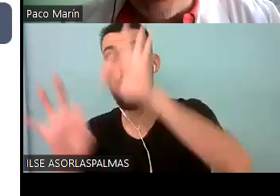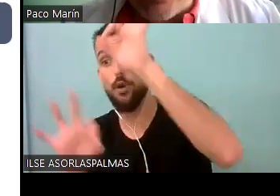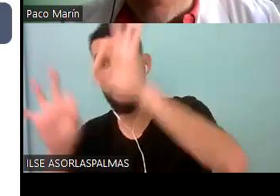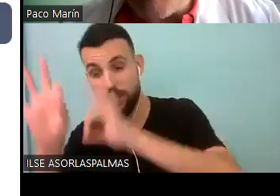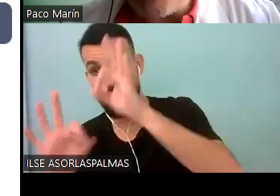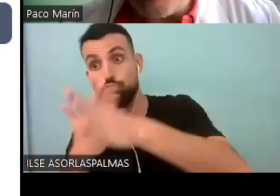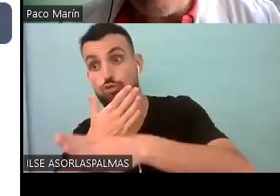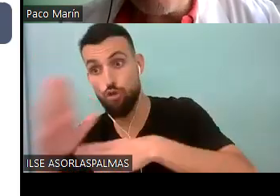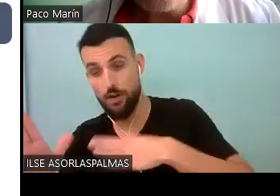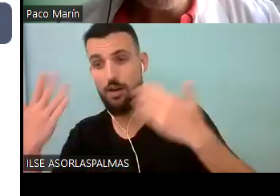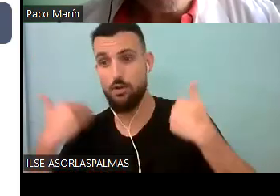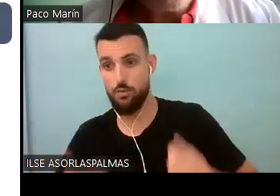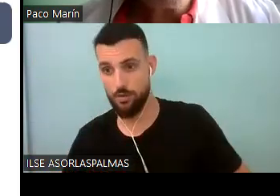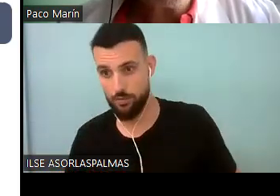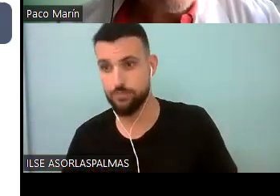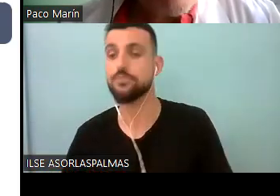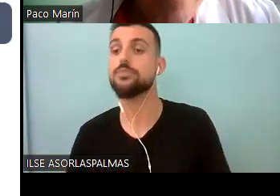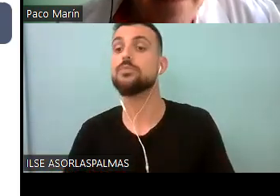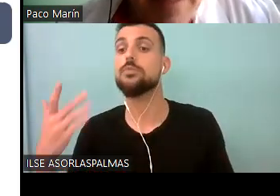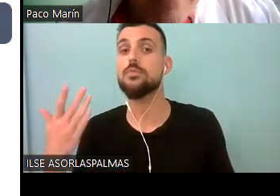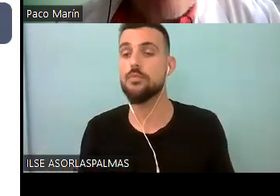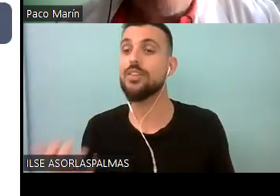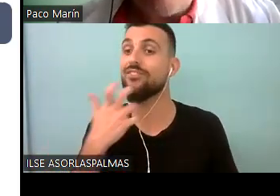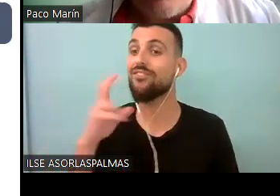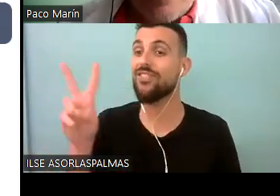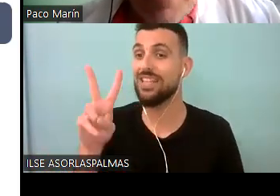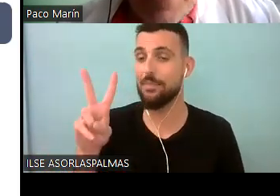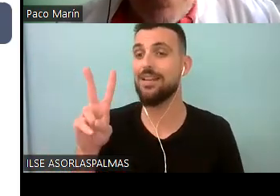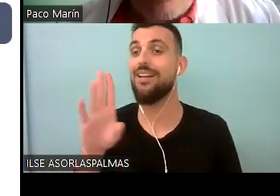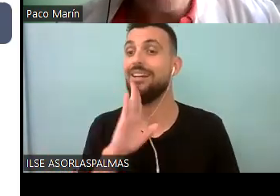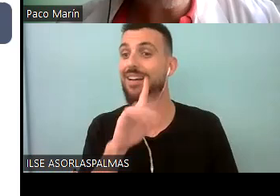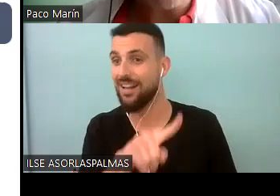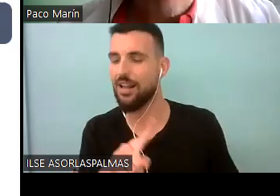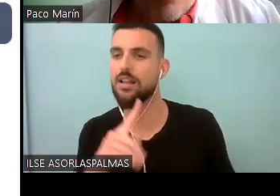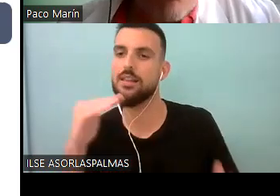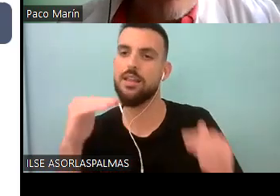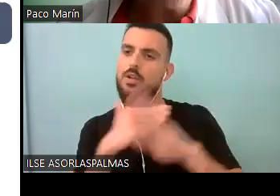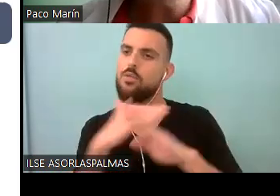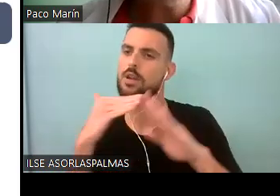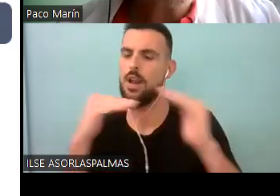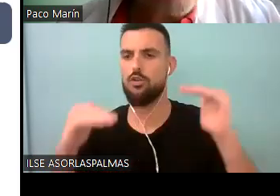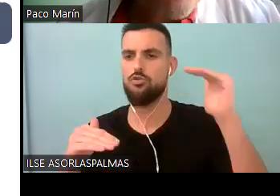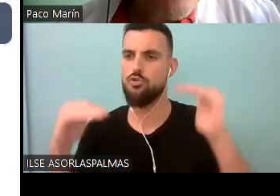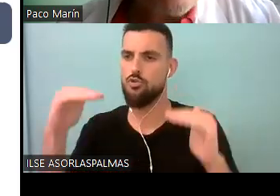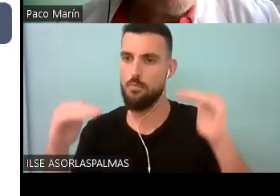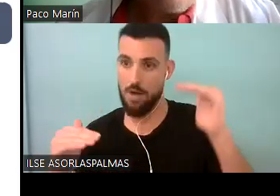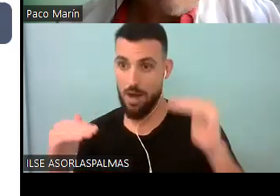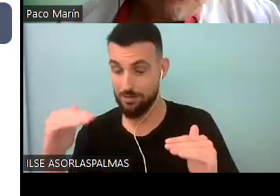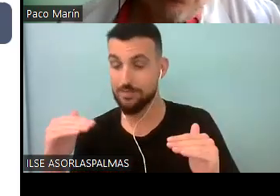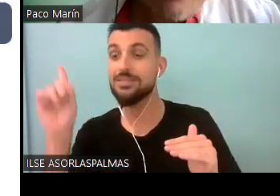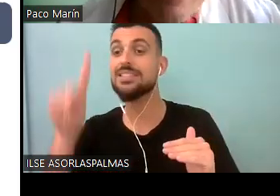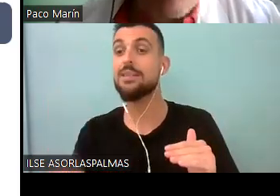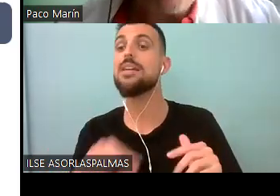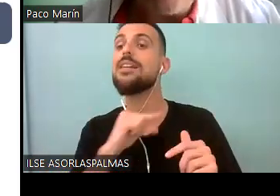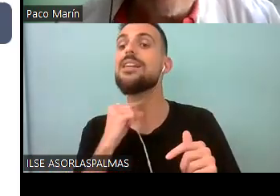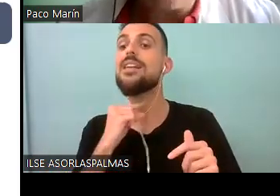calcio, tanto el calcio que hemos ingerido, como que la vitamina D esté en niveles normales o adecuados, y la paratormona, que